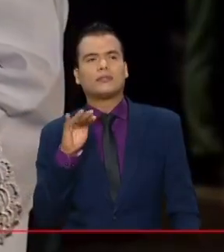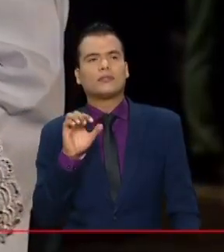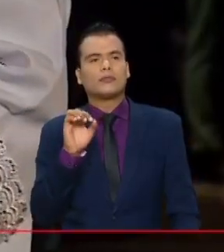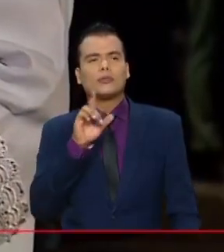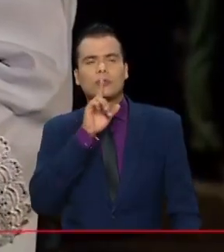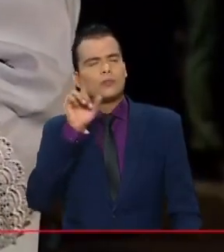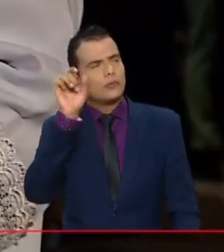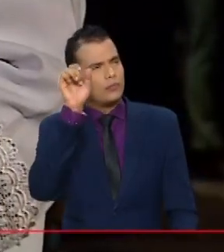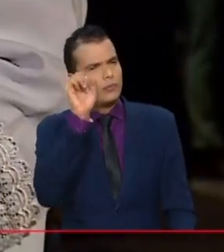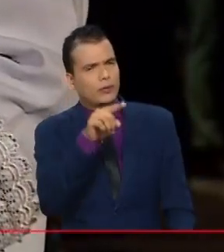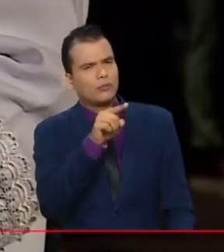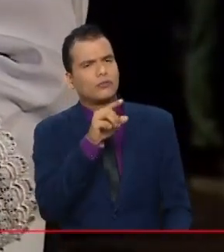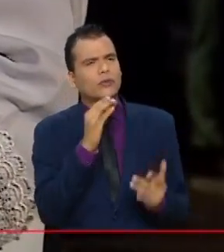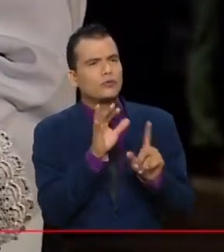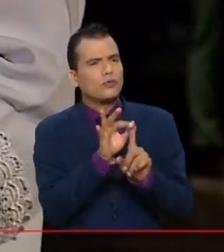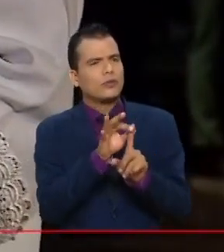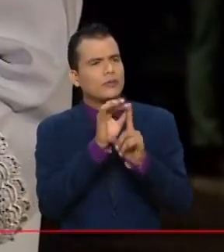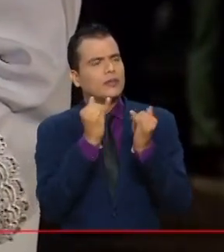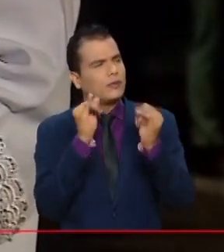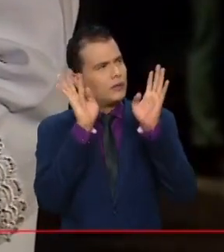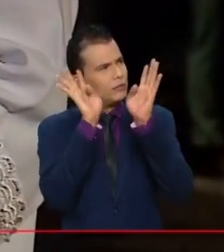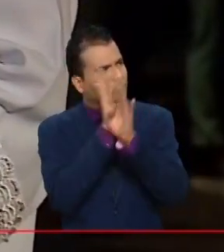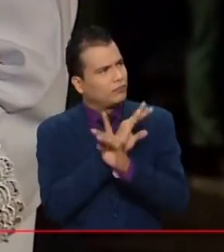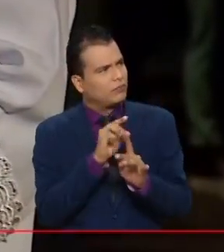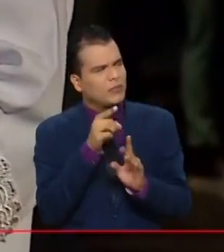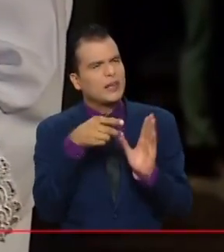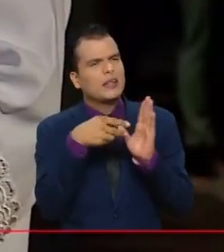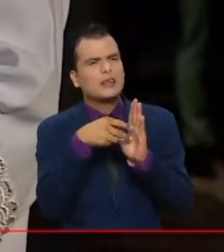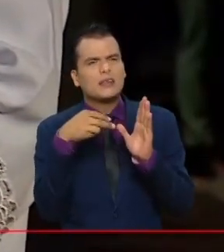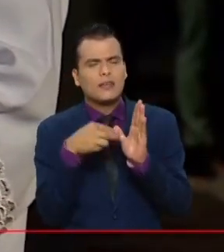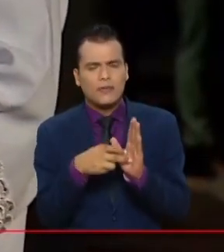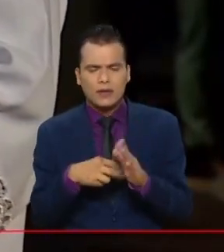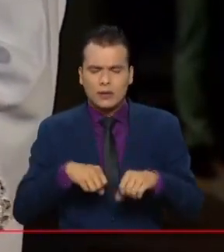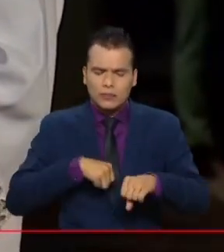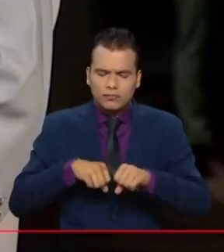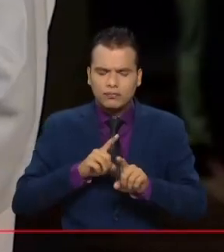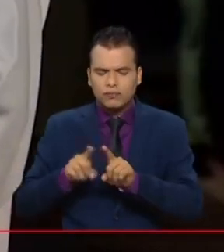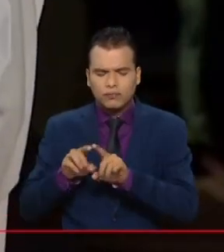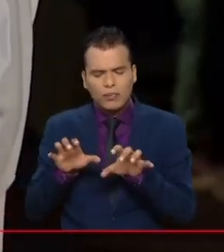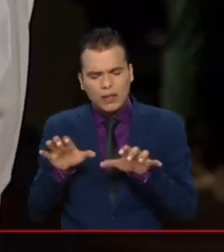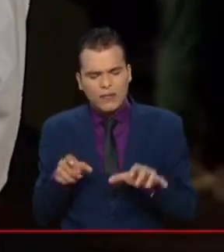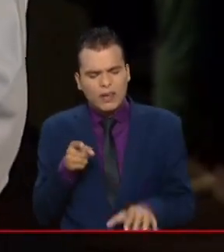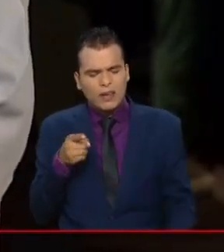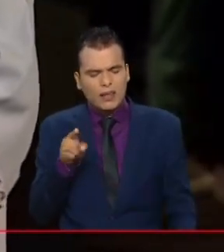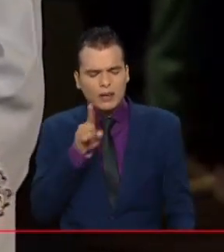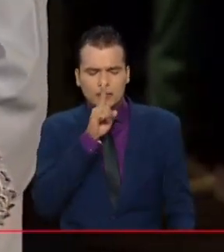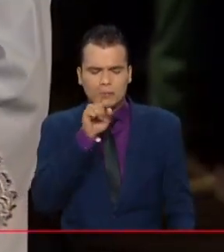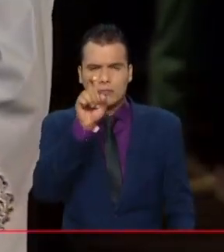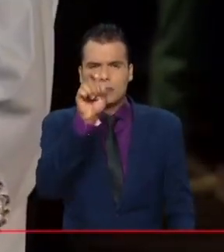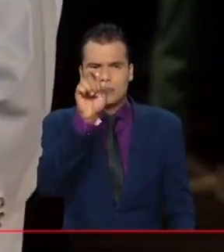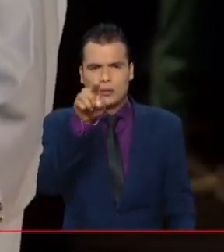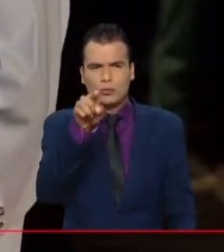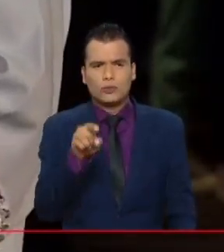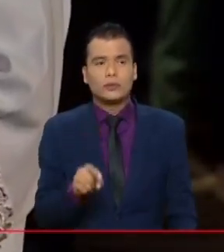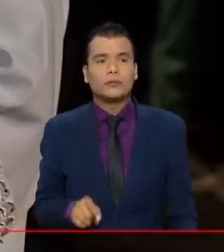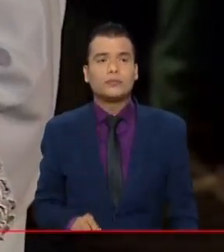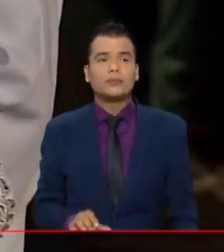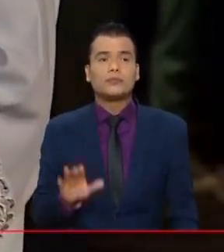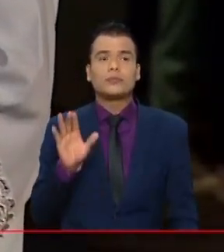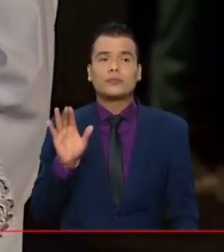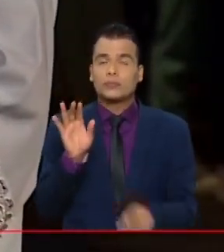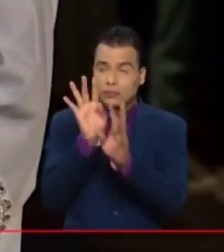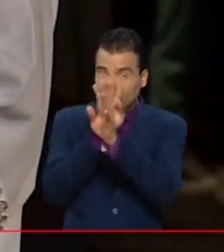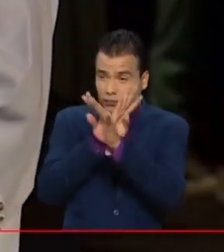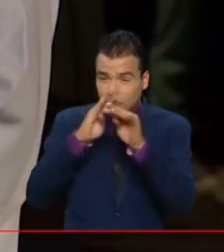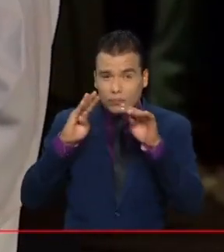es el significado de la vigilia pascual y de los actos que la componen. El significado de la vigilia pascual